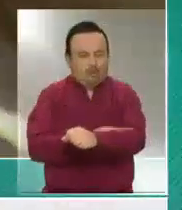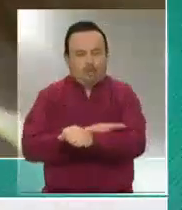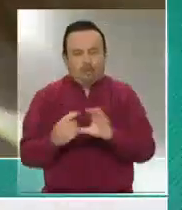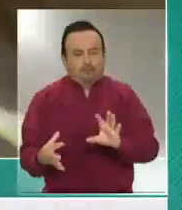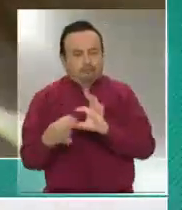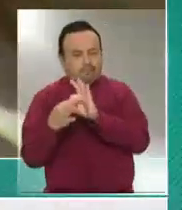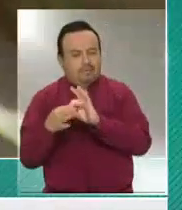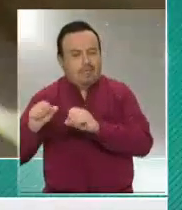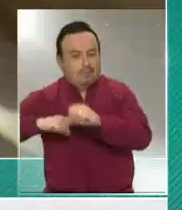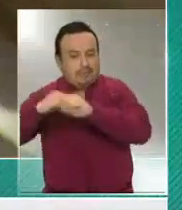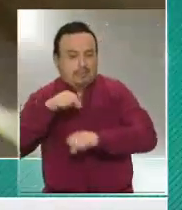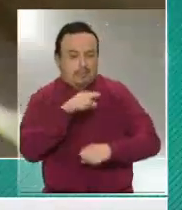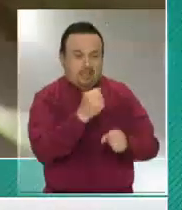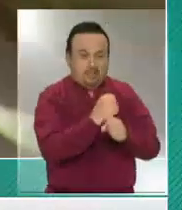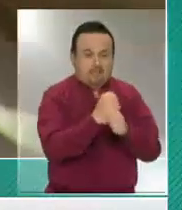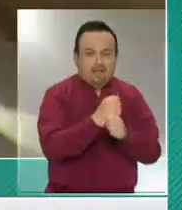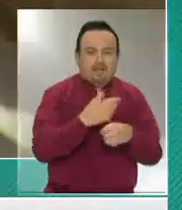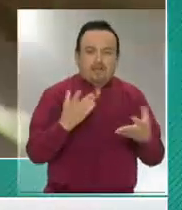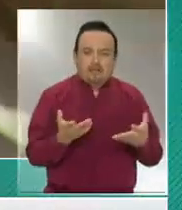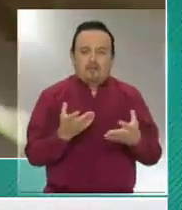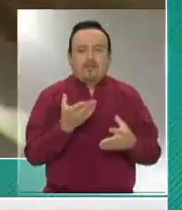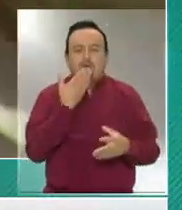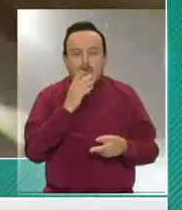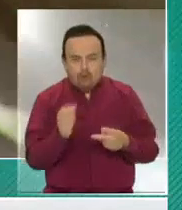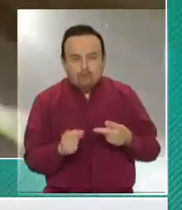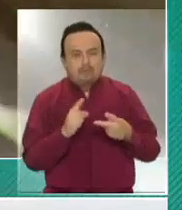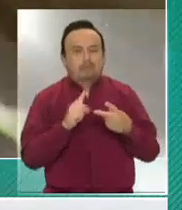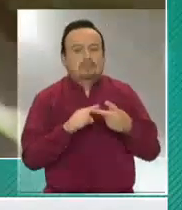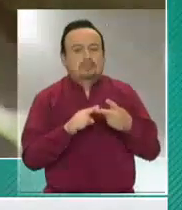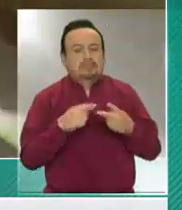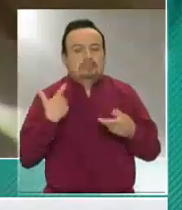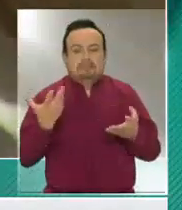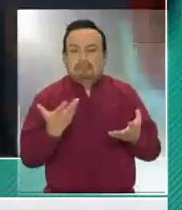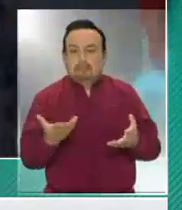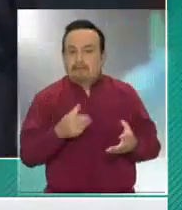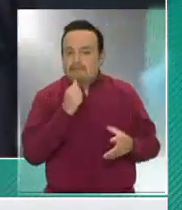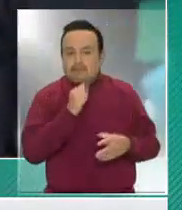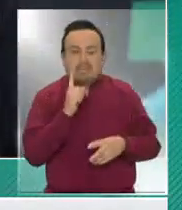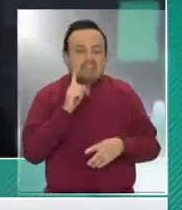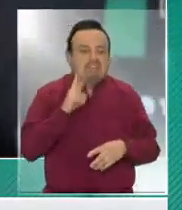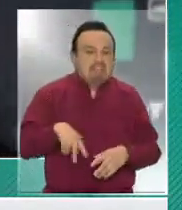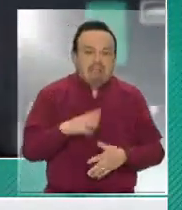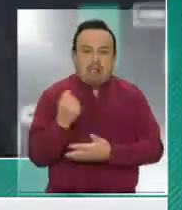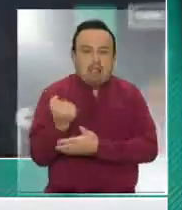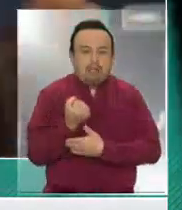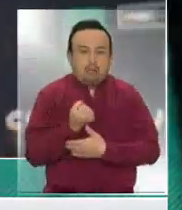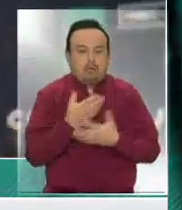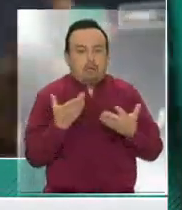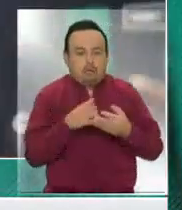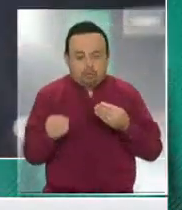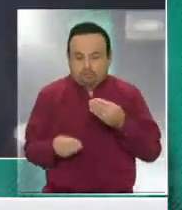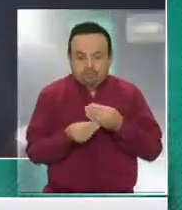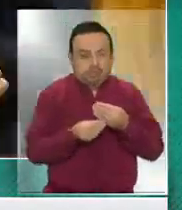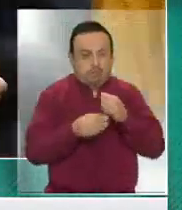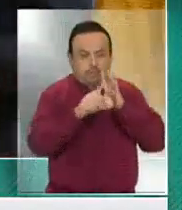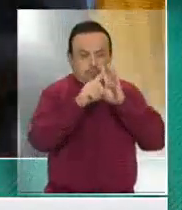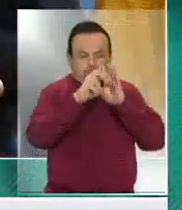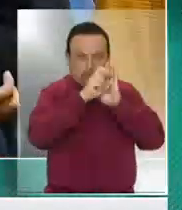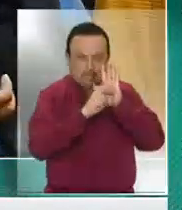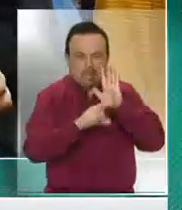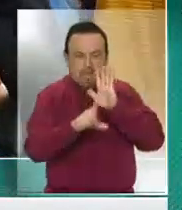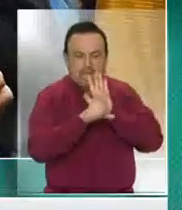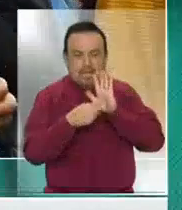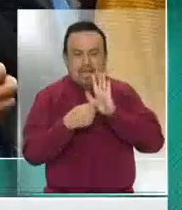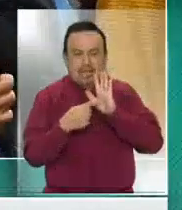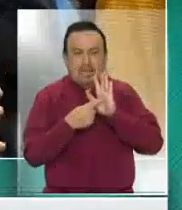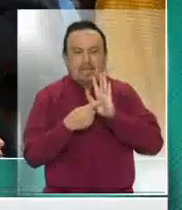vínculo laboral. Sin embargo, José, hay otro gran espectro que no tiene ningún tipo de ayuda, que no va a ser incluido dentro de